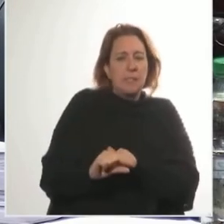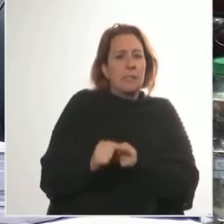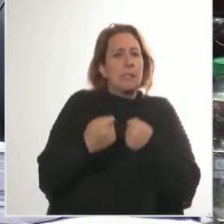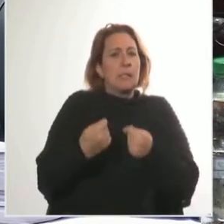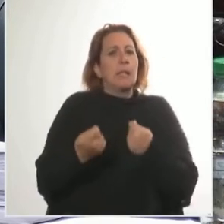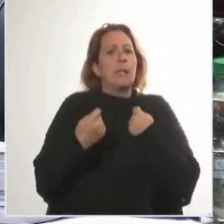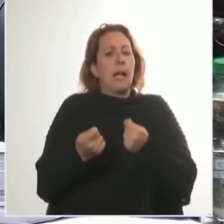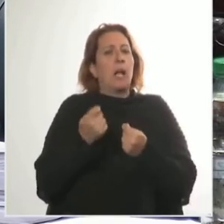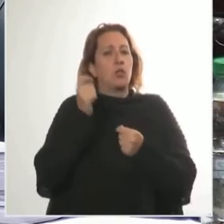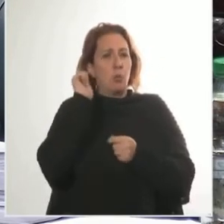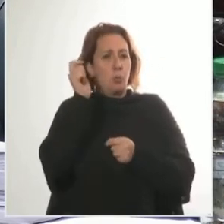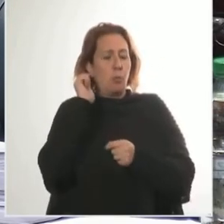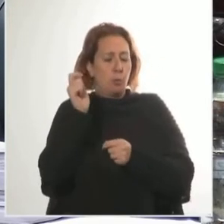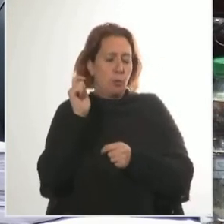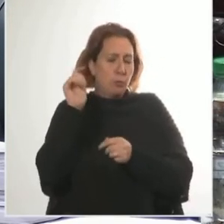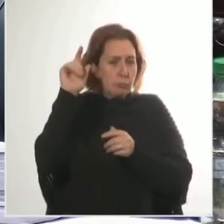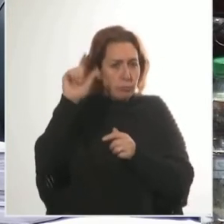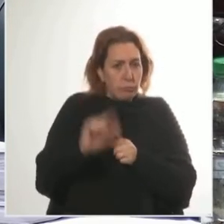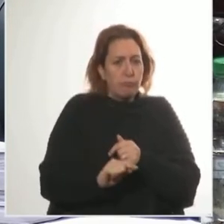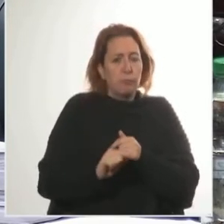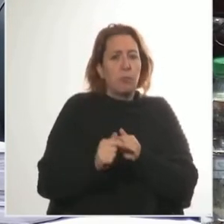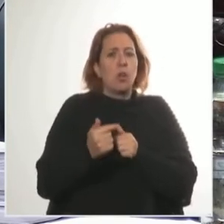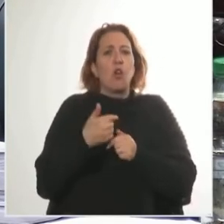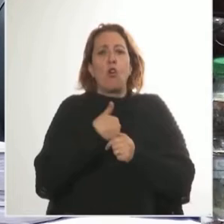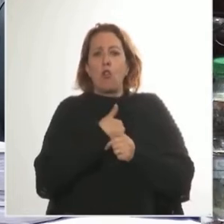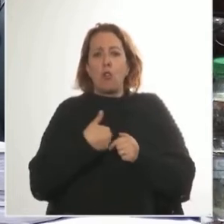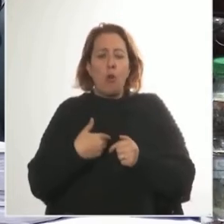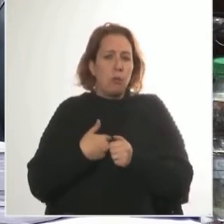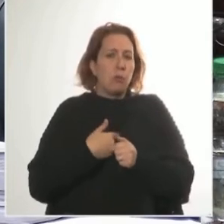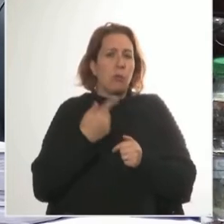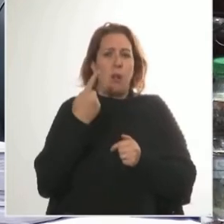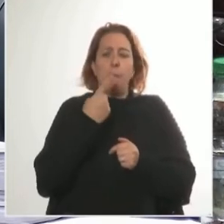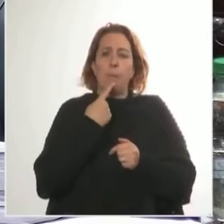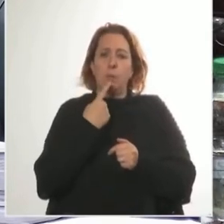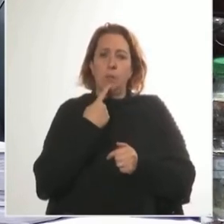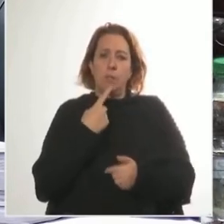costa, achicando el rol y el potencial de las políticas.